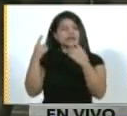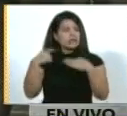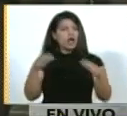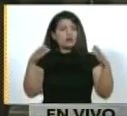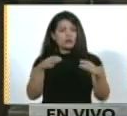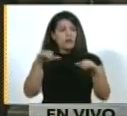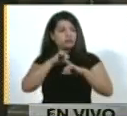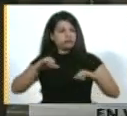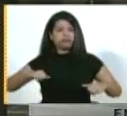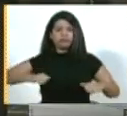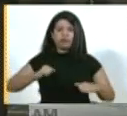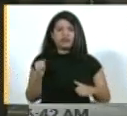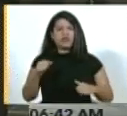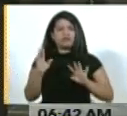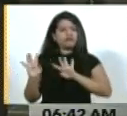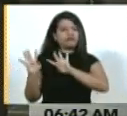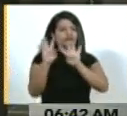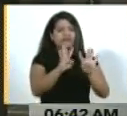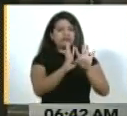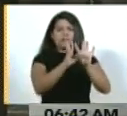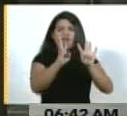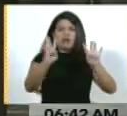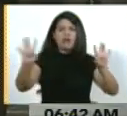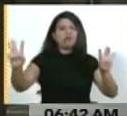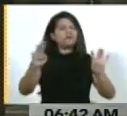para evitar